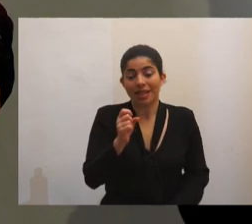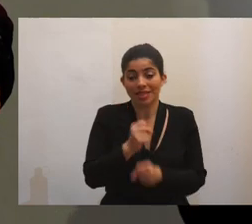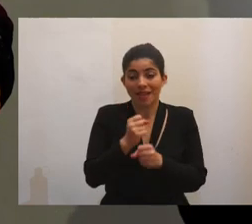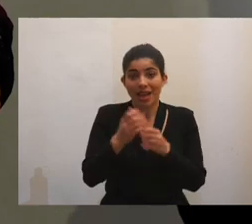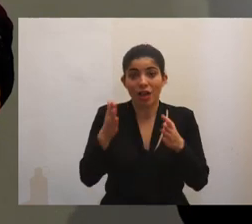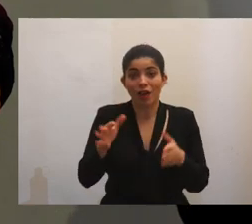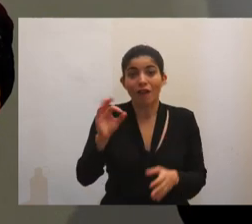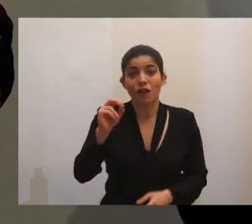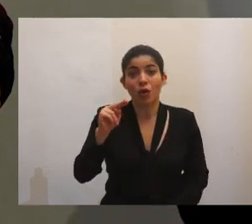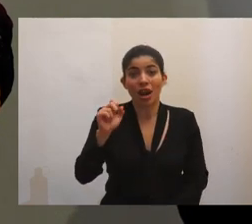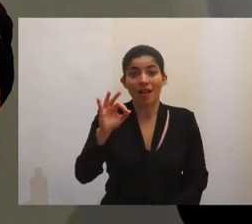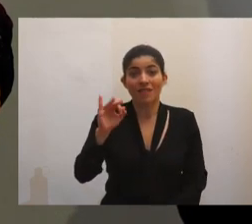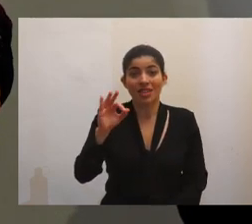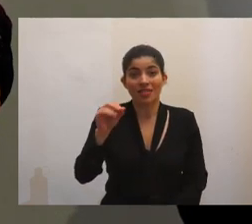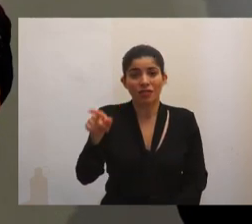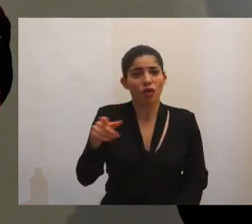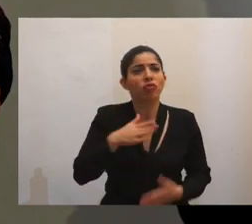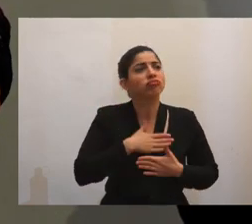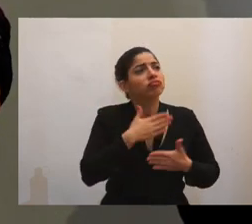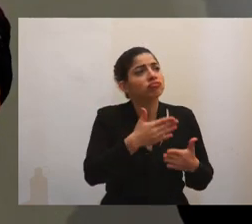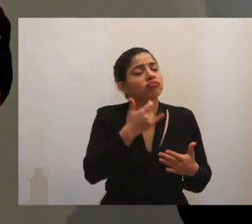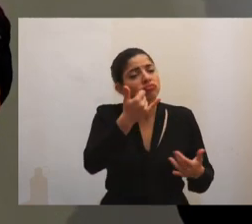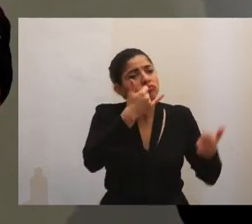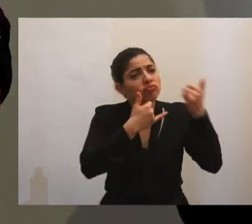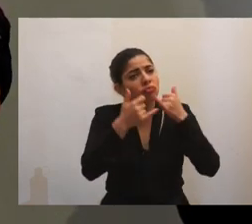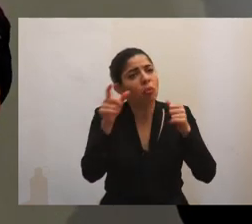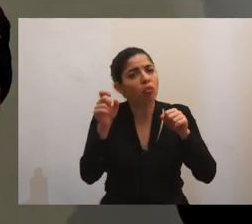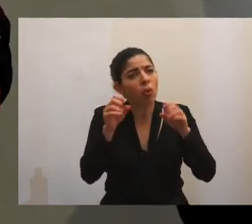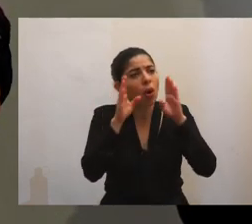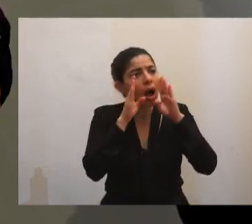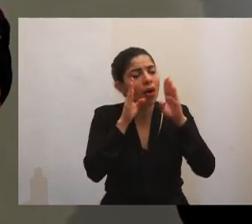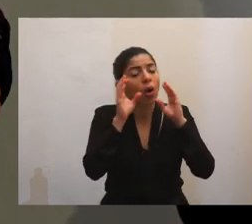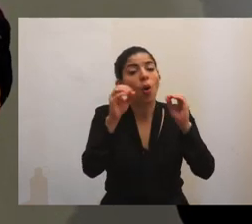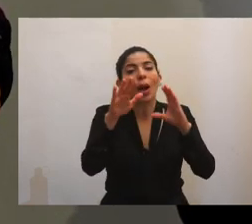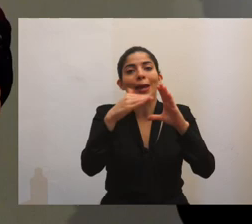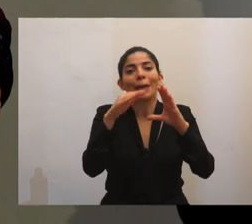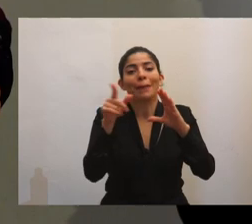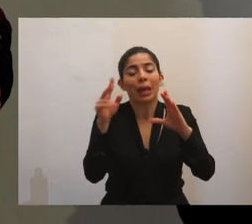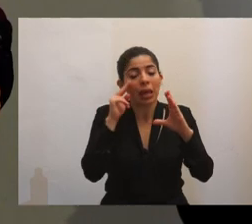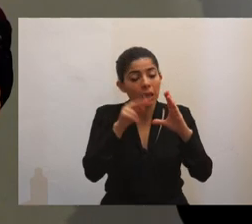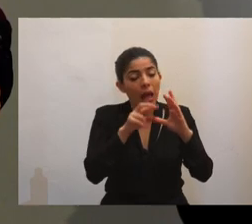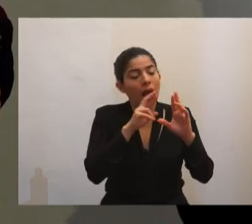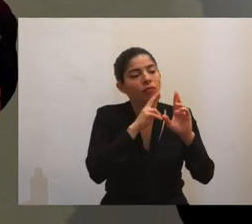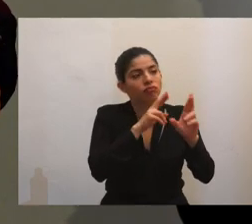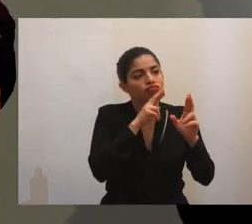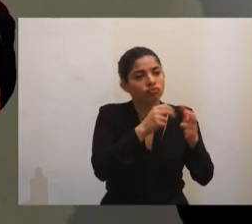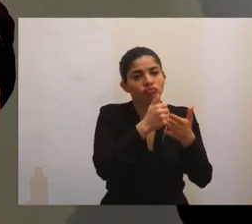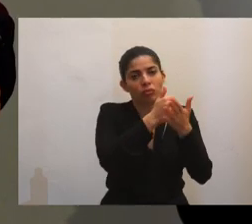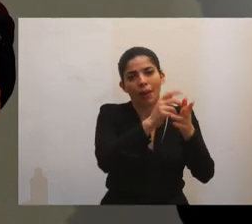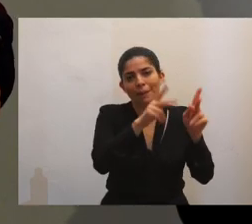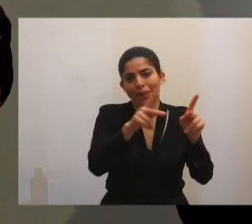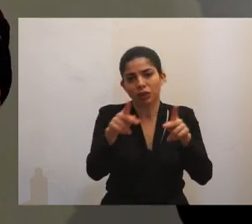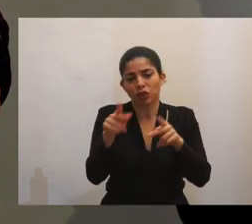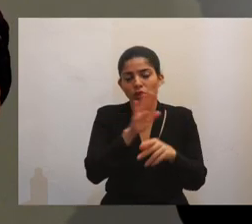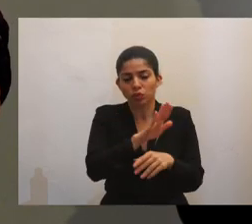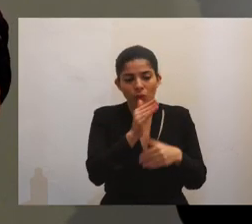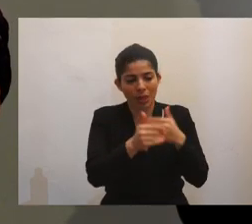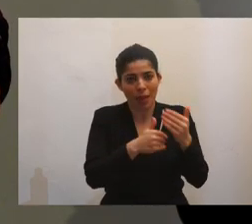de FONAFIFO están a la disposición vía telefónica o por email para guiar a las personas en